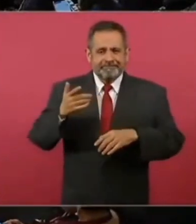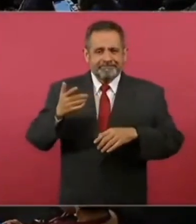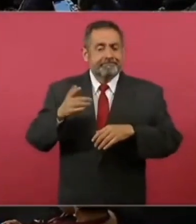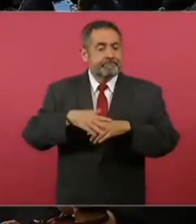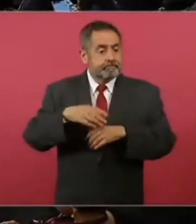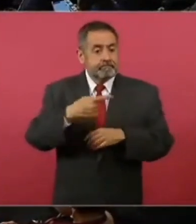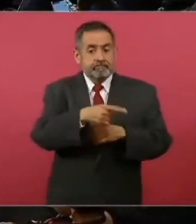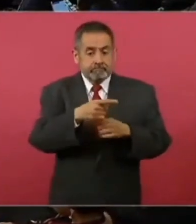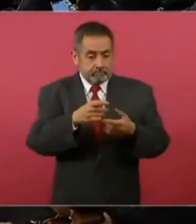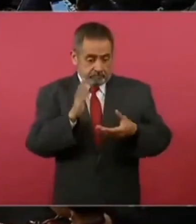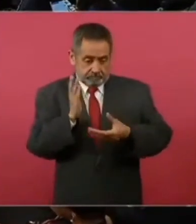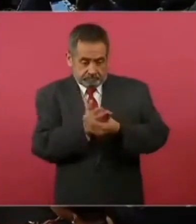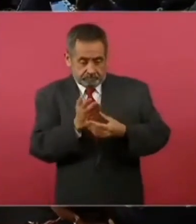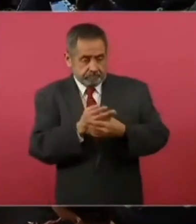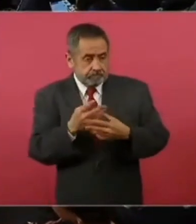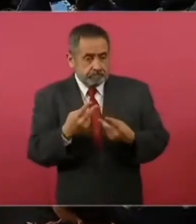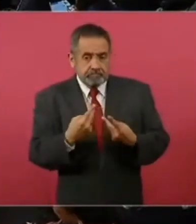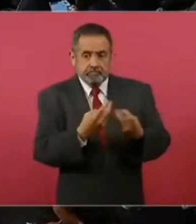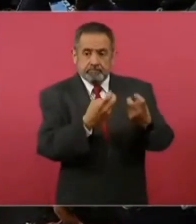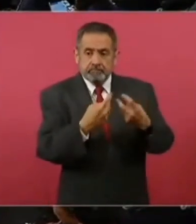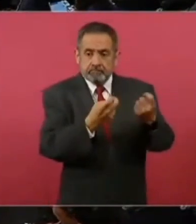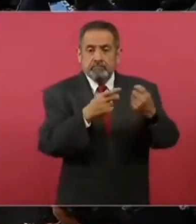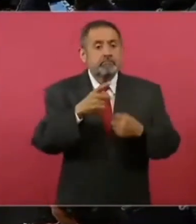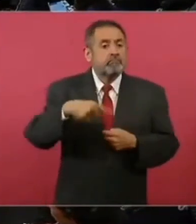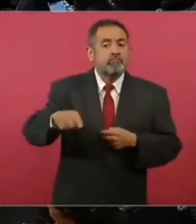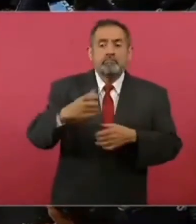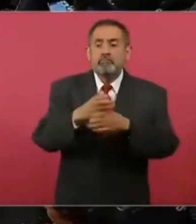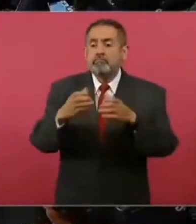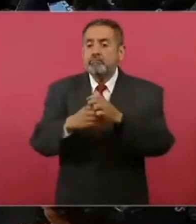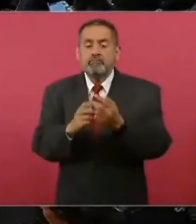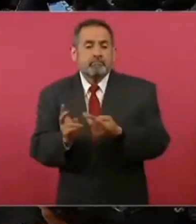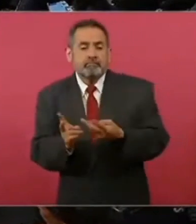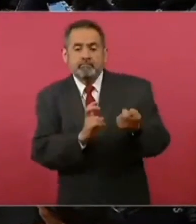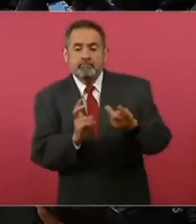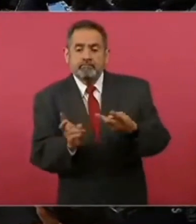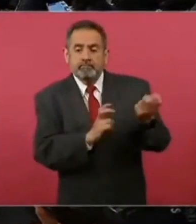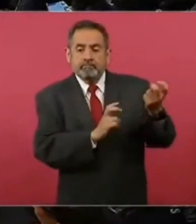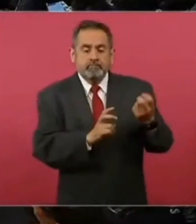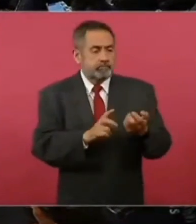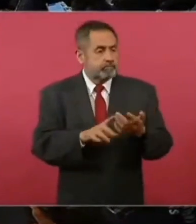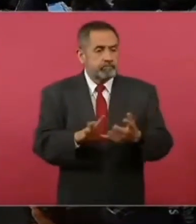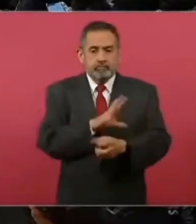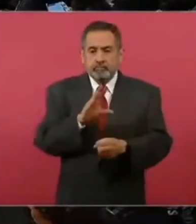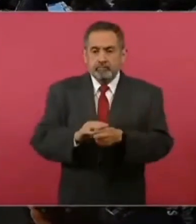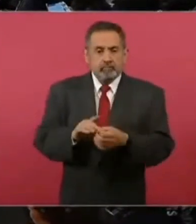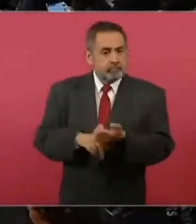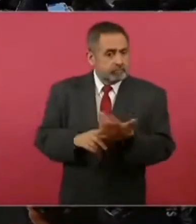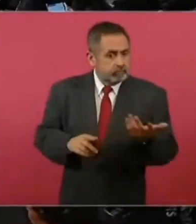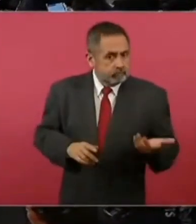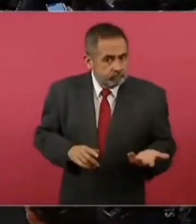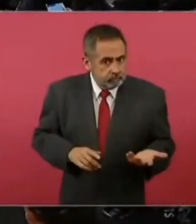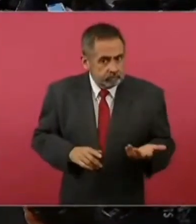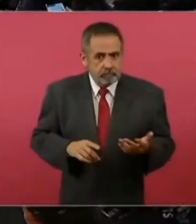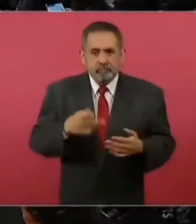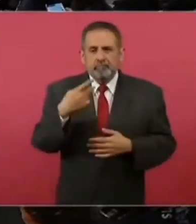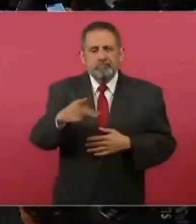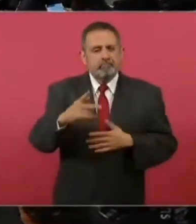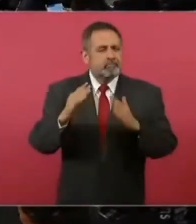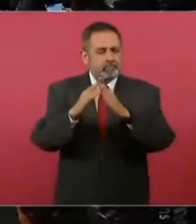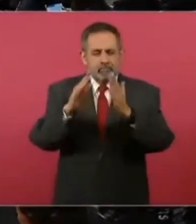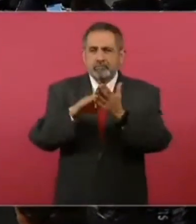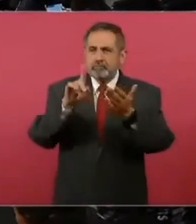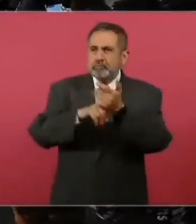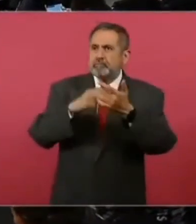robando las las cosas de la víctima ya que están aseguradas ciertas propiedades